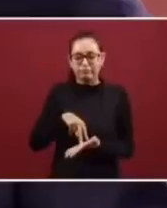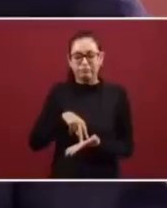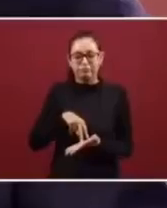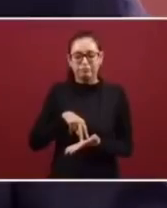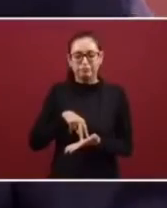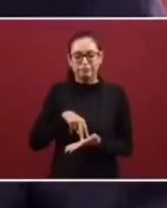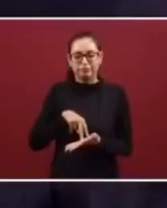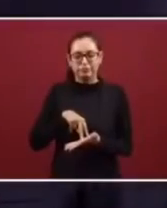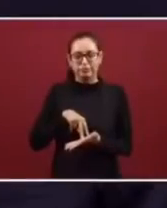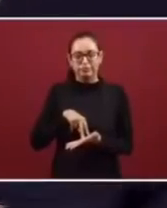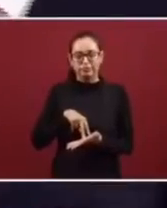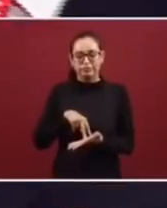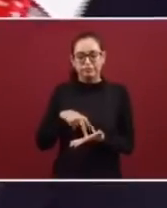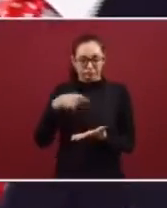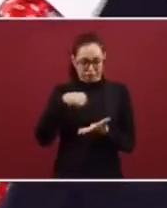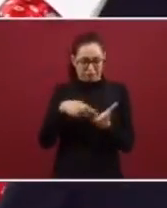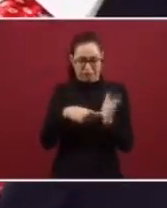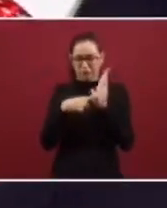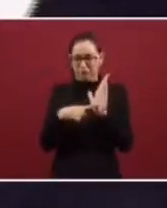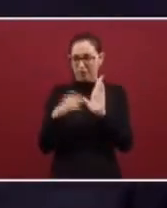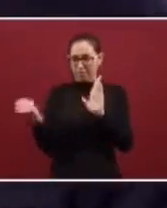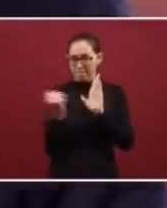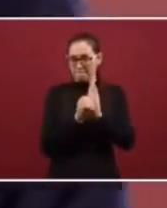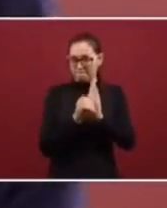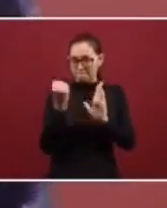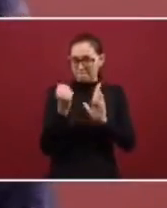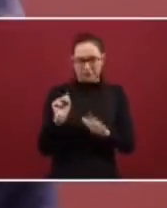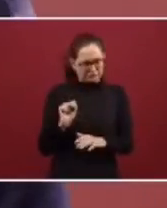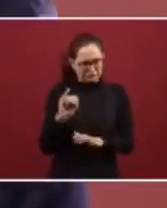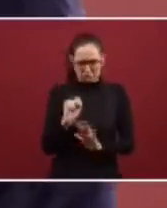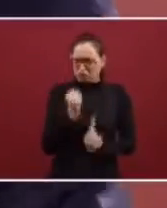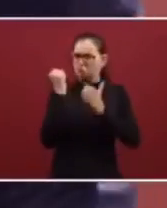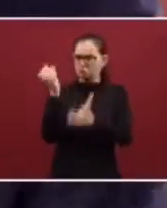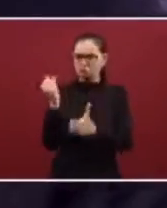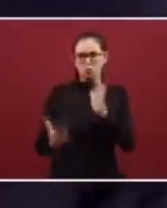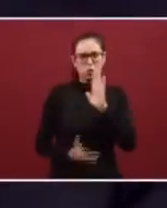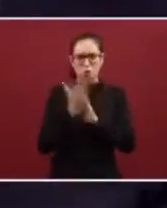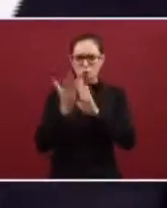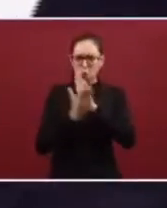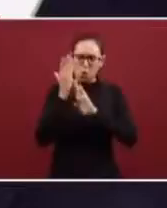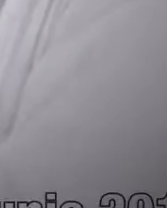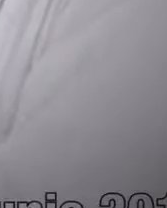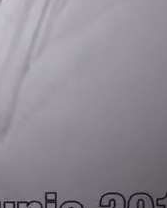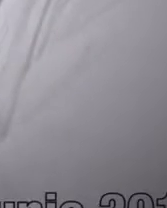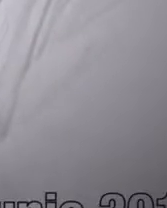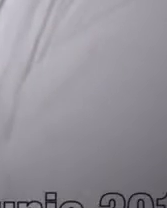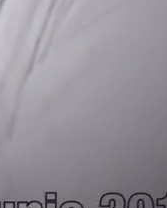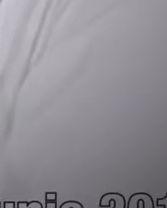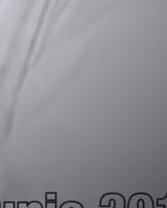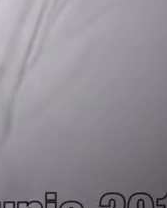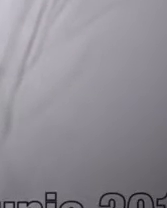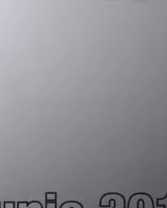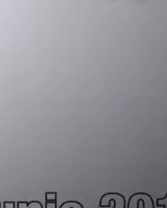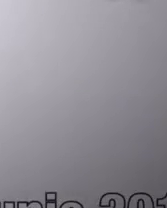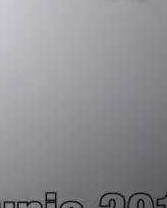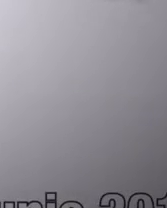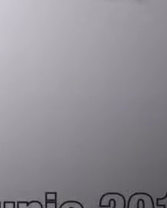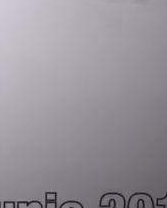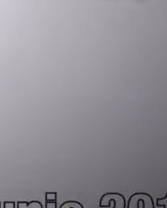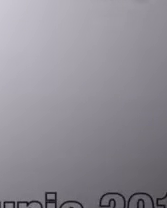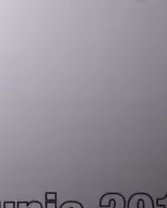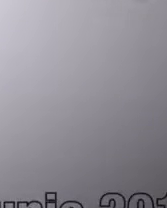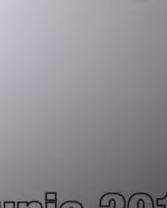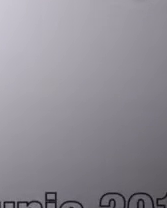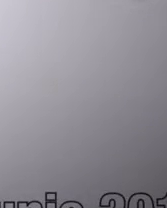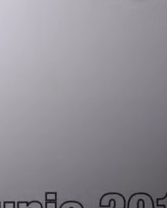llevaba ya la autorización de inversión para... Pero si la gente